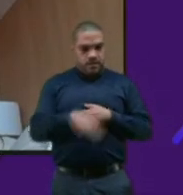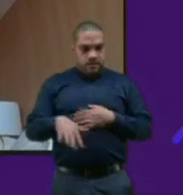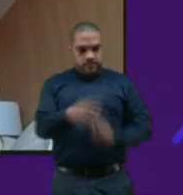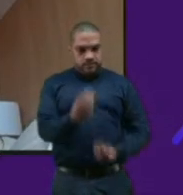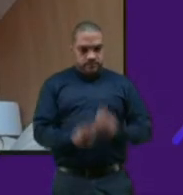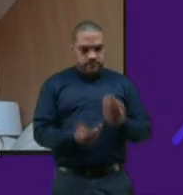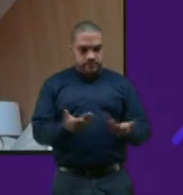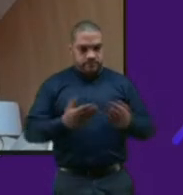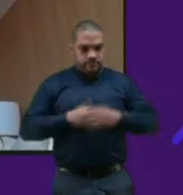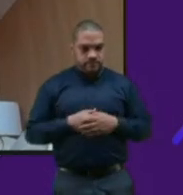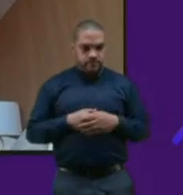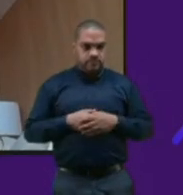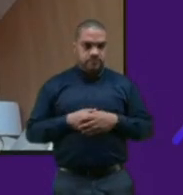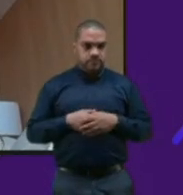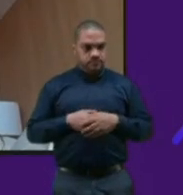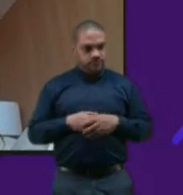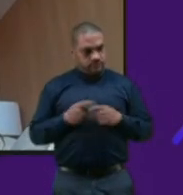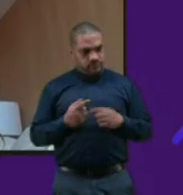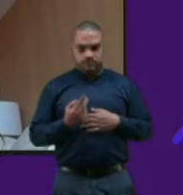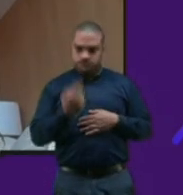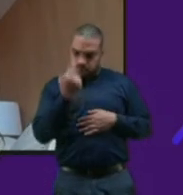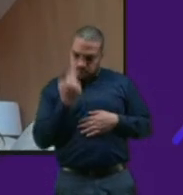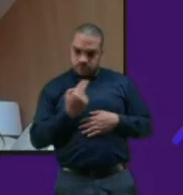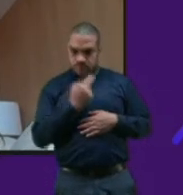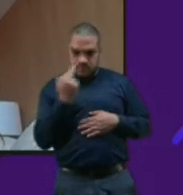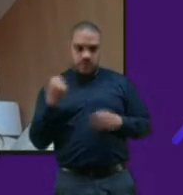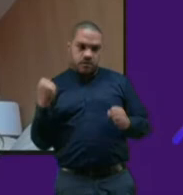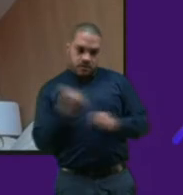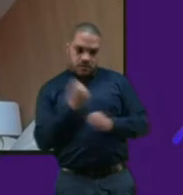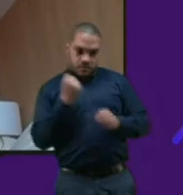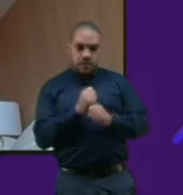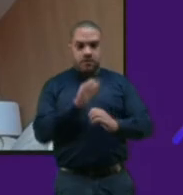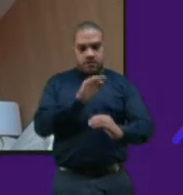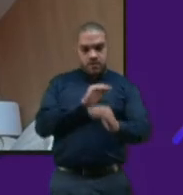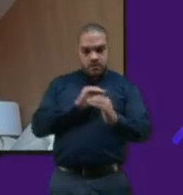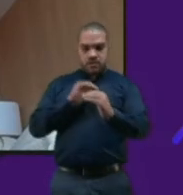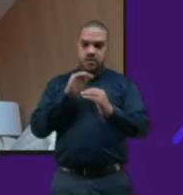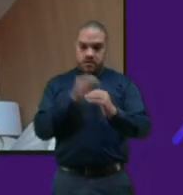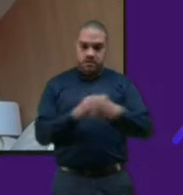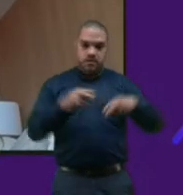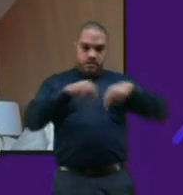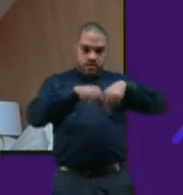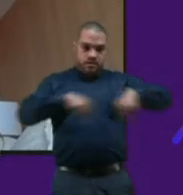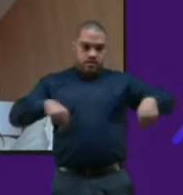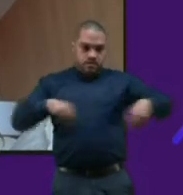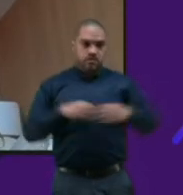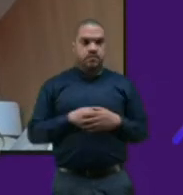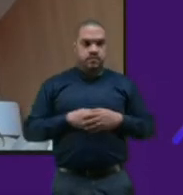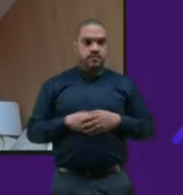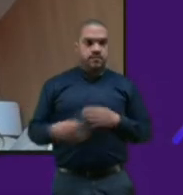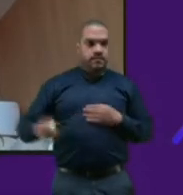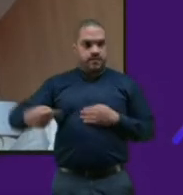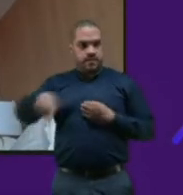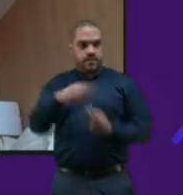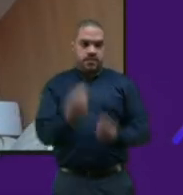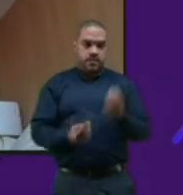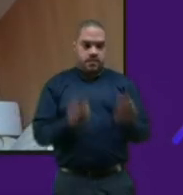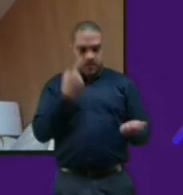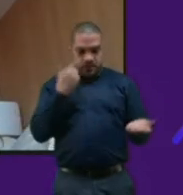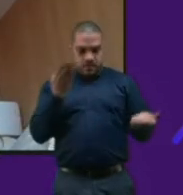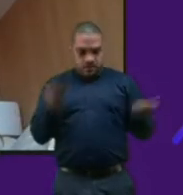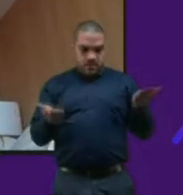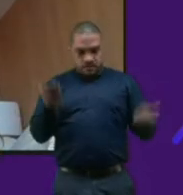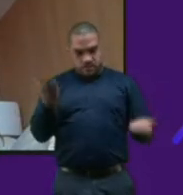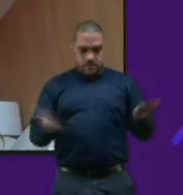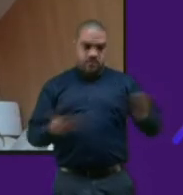estamos absolutamente comprometidos con trabajar en la equidad de género y el balance de género dentro de las startups. Entonces hay